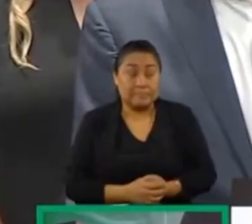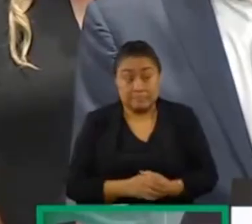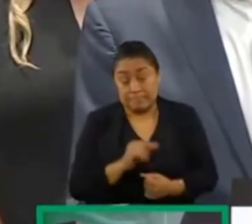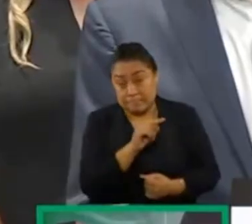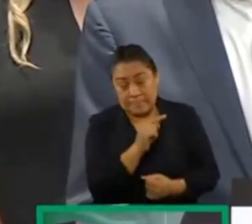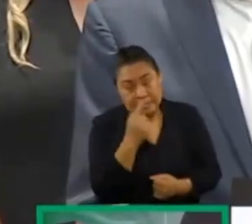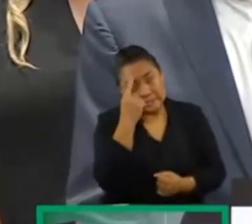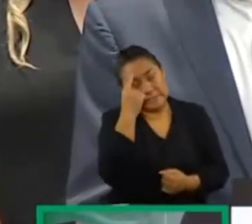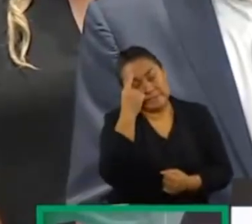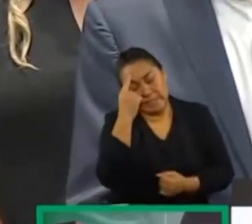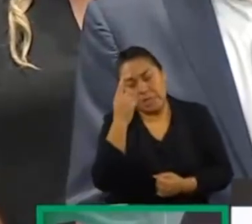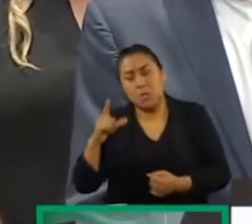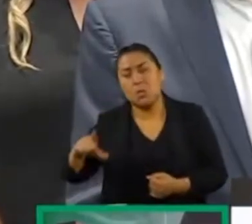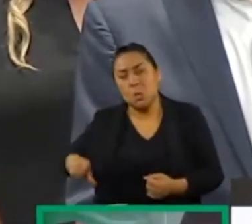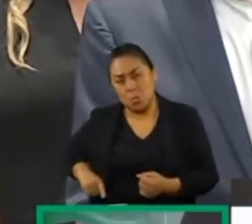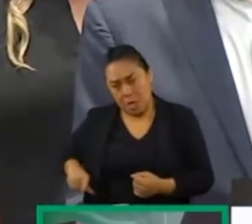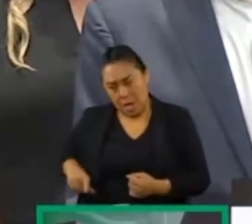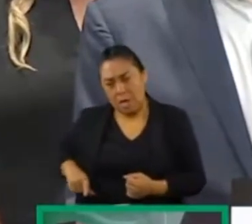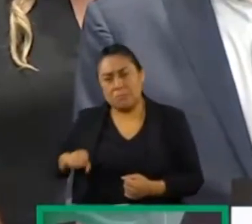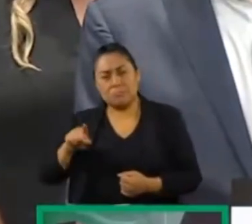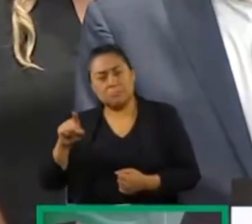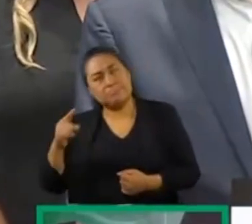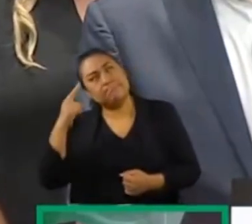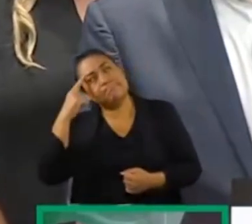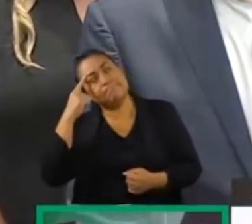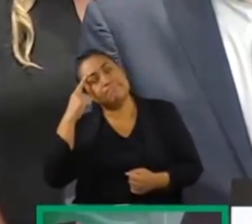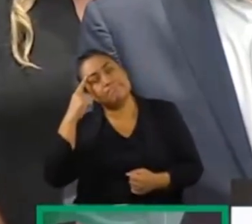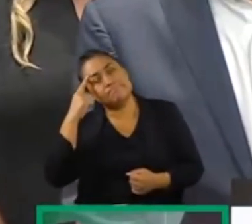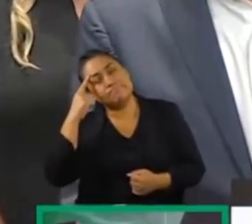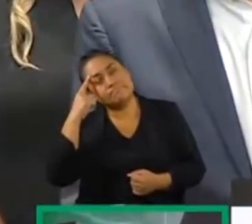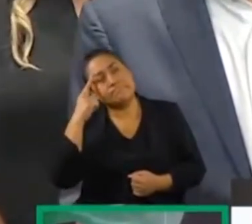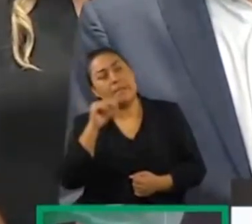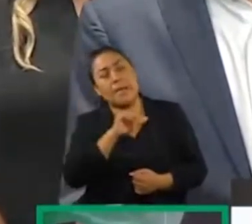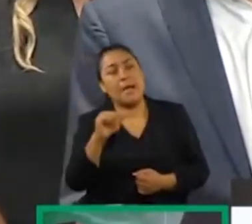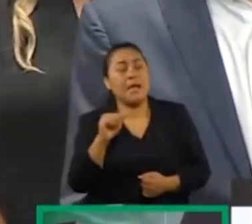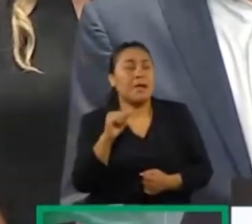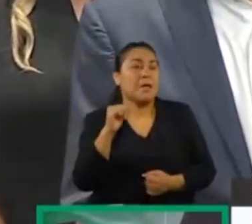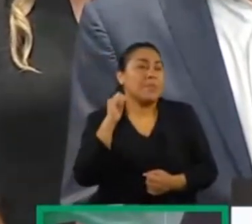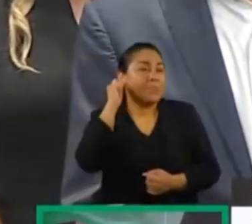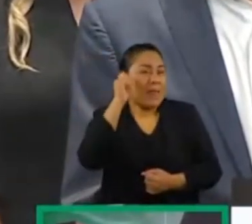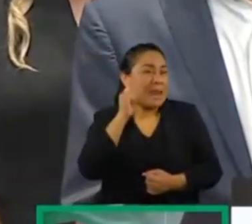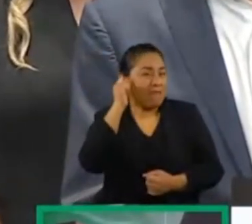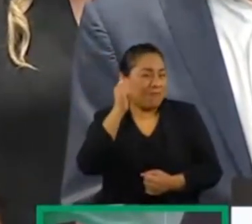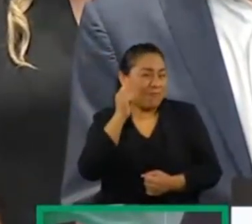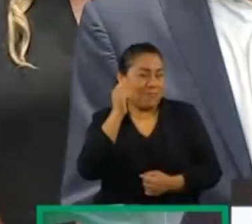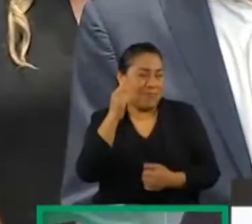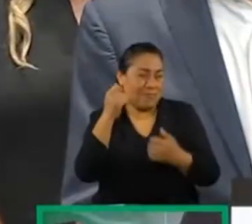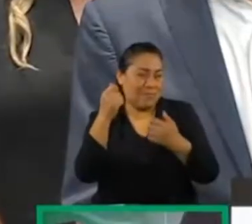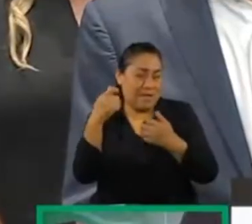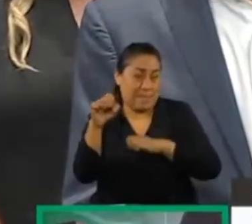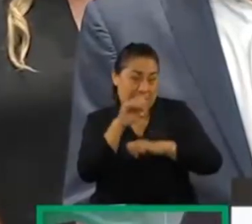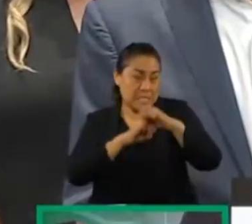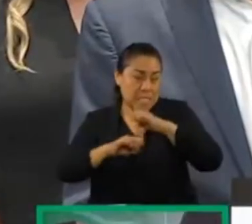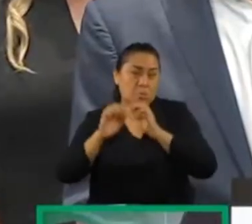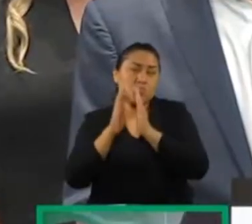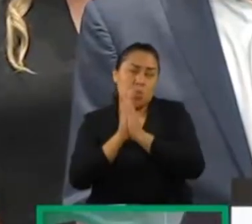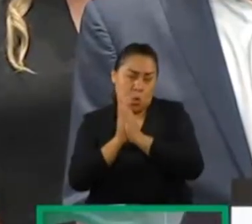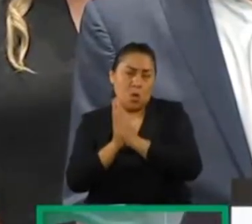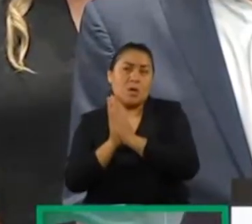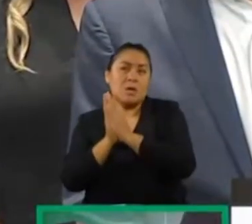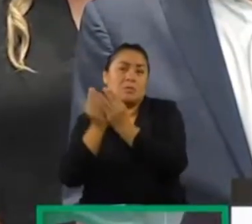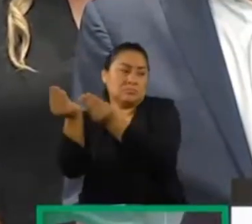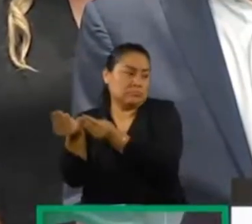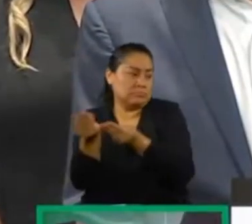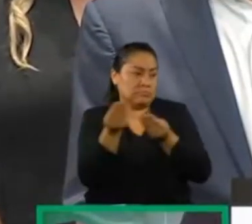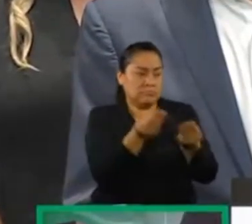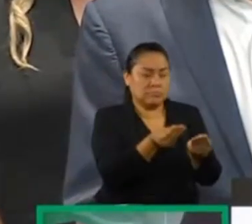pretende que el gobierno pueda pedirle a las compañías telefónicas tu ubicación